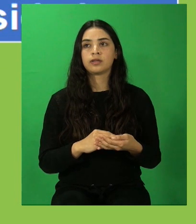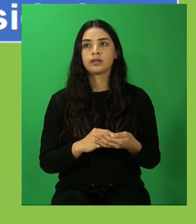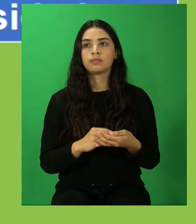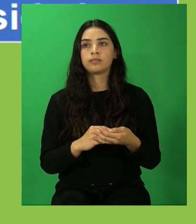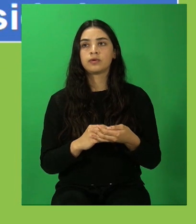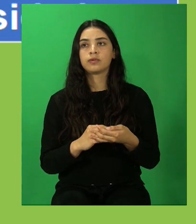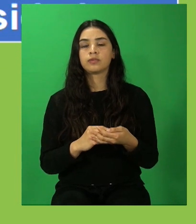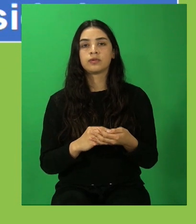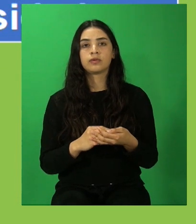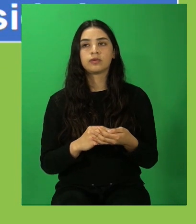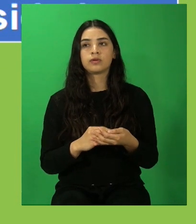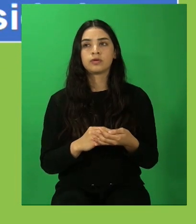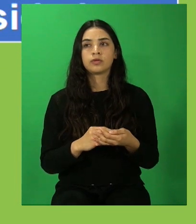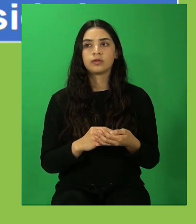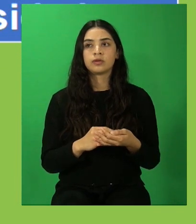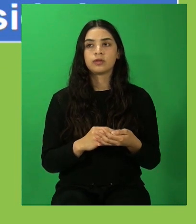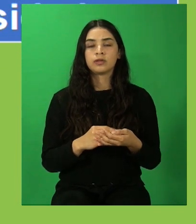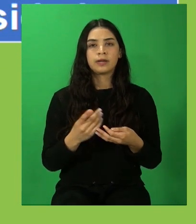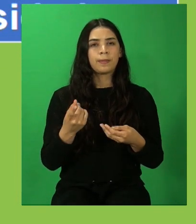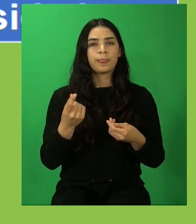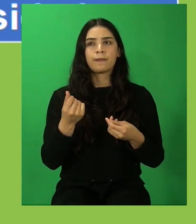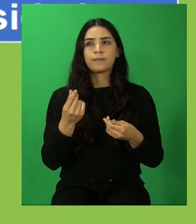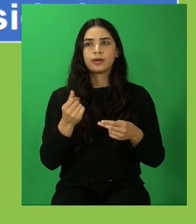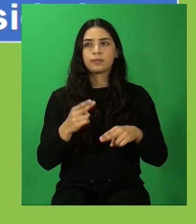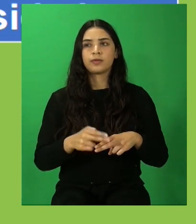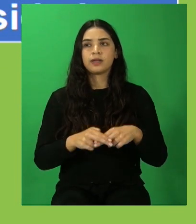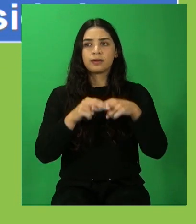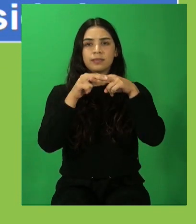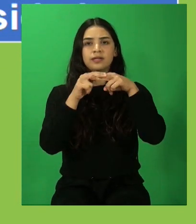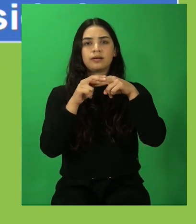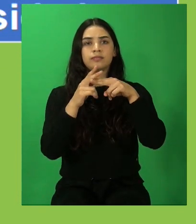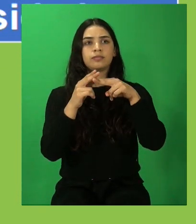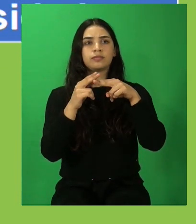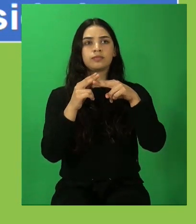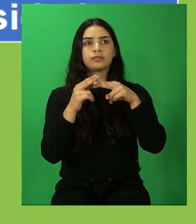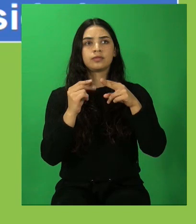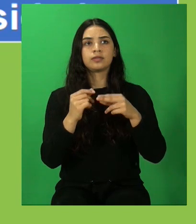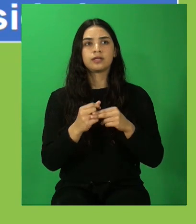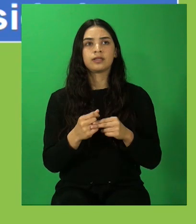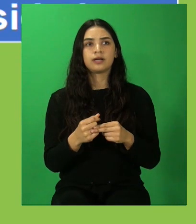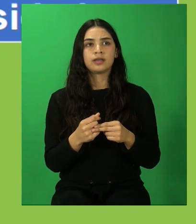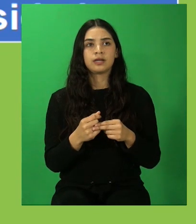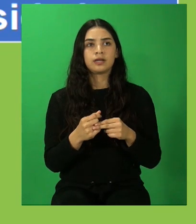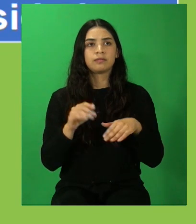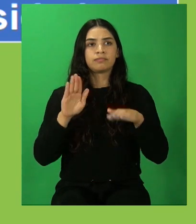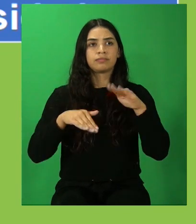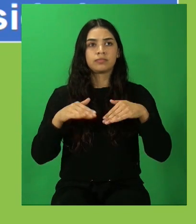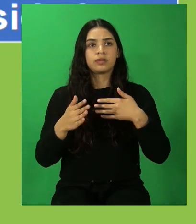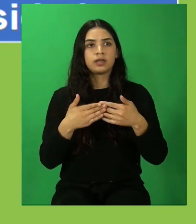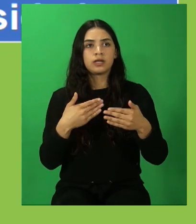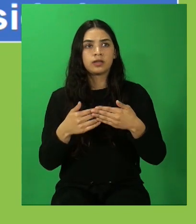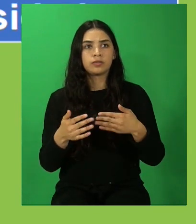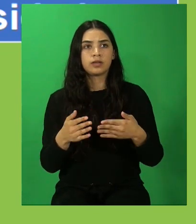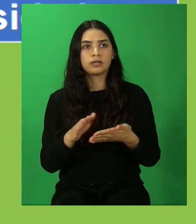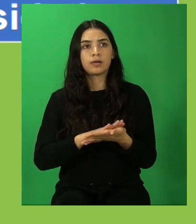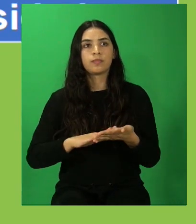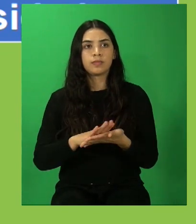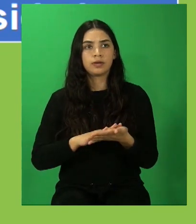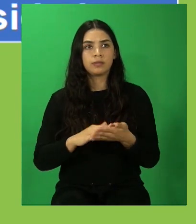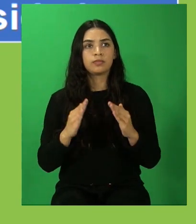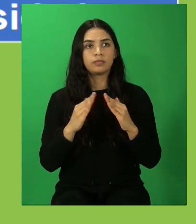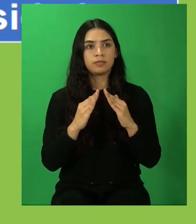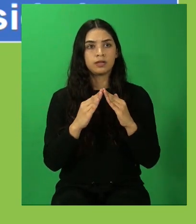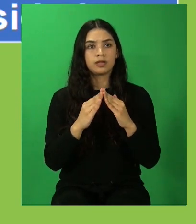pero sirve para la creación de otros bienes. Vamos a dar un ejemplo de eso. Si yo hoy día en mi casa me encuentro un trozo de